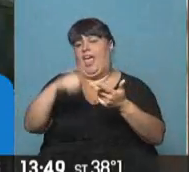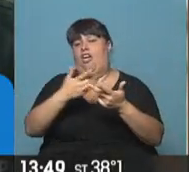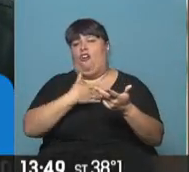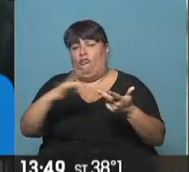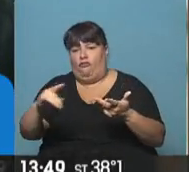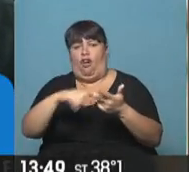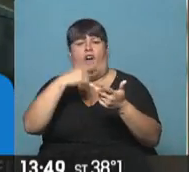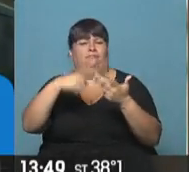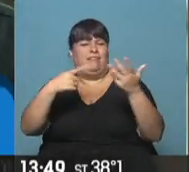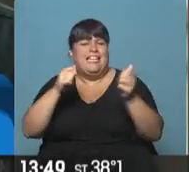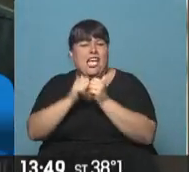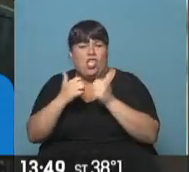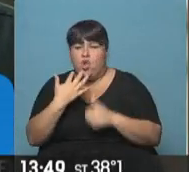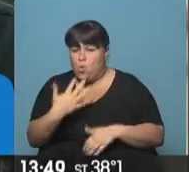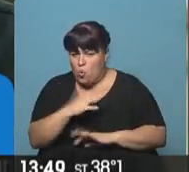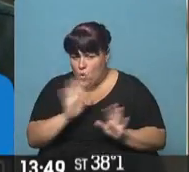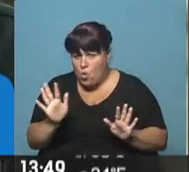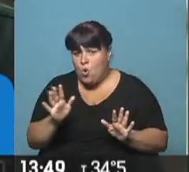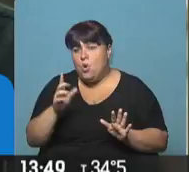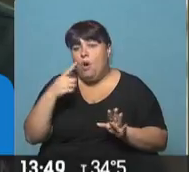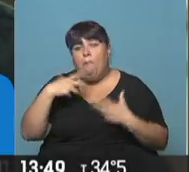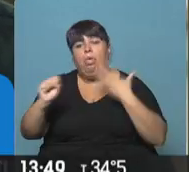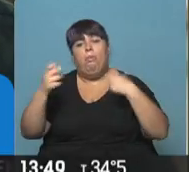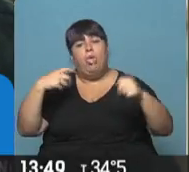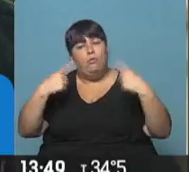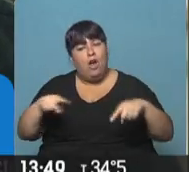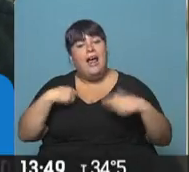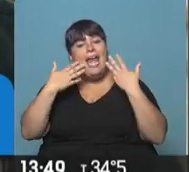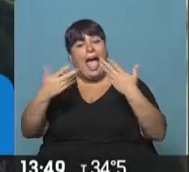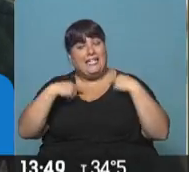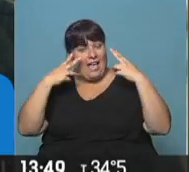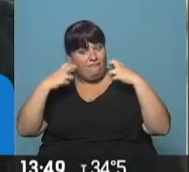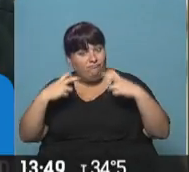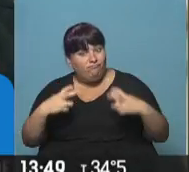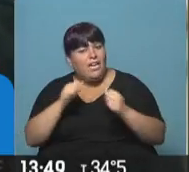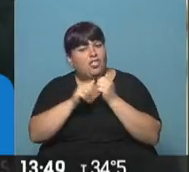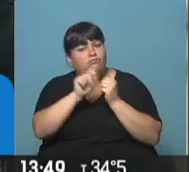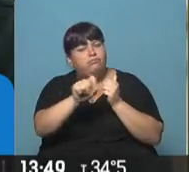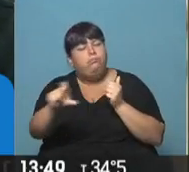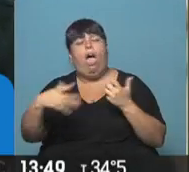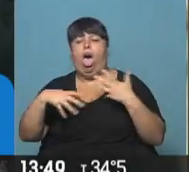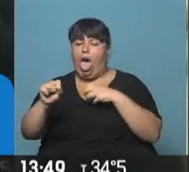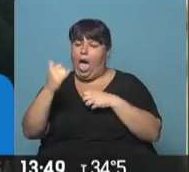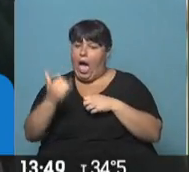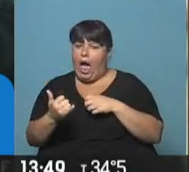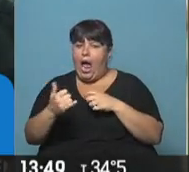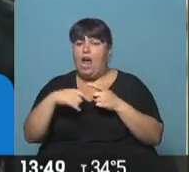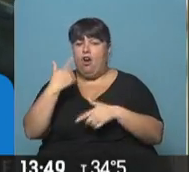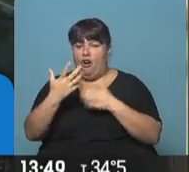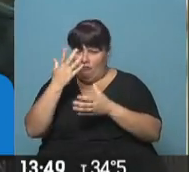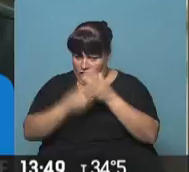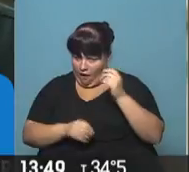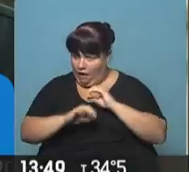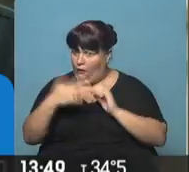Ford también. Digo, hay unas historias increíbles y muchos descubrimientos, porque a través que iba investigando cada historia me iba encontrando con tropiezos